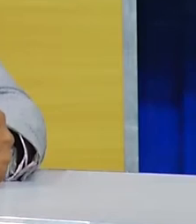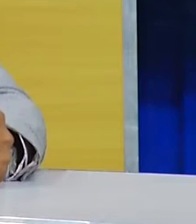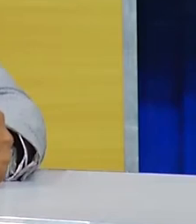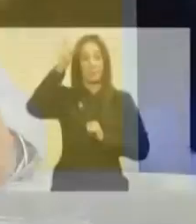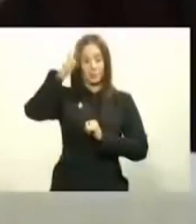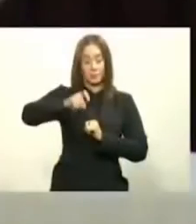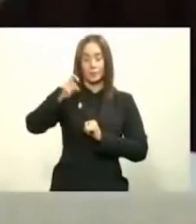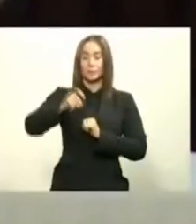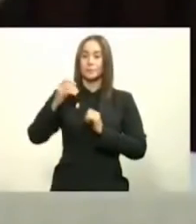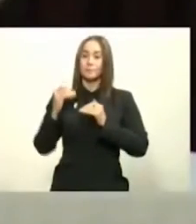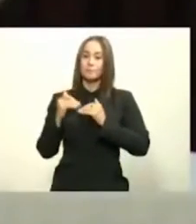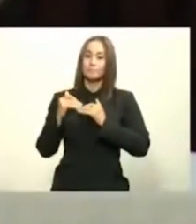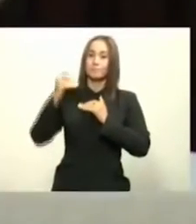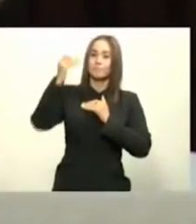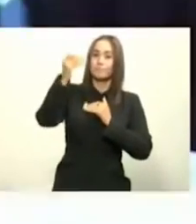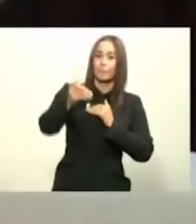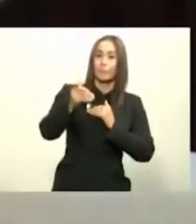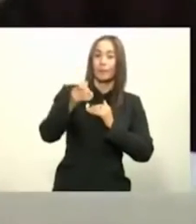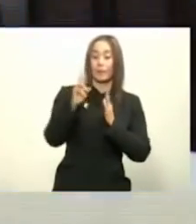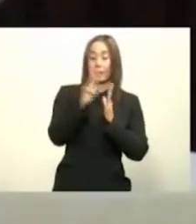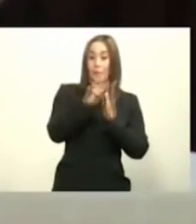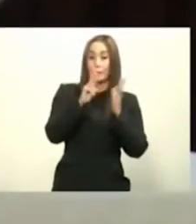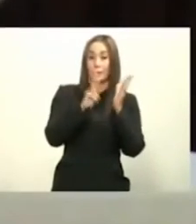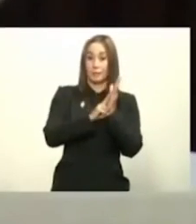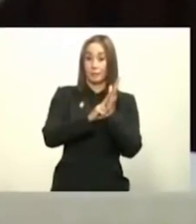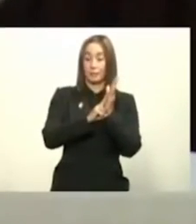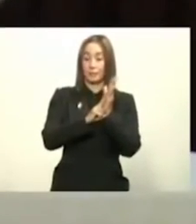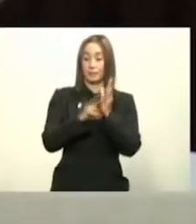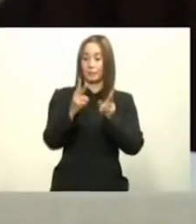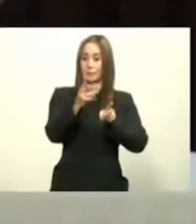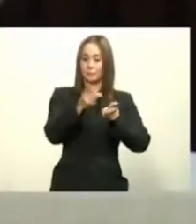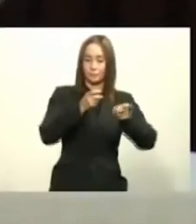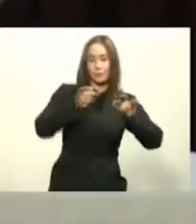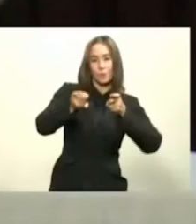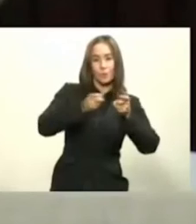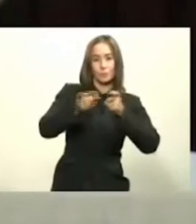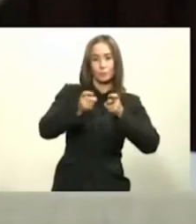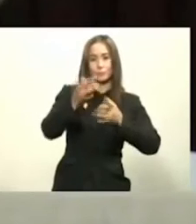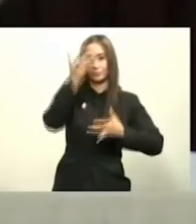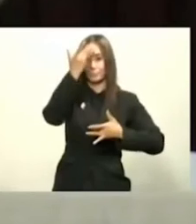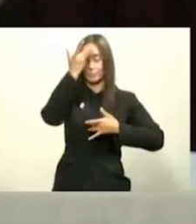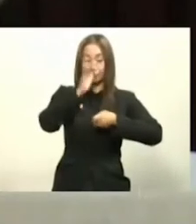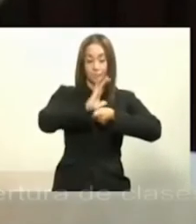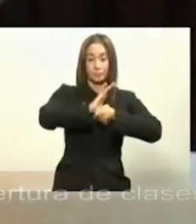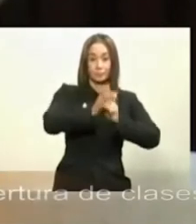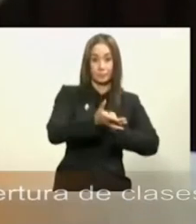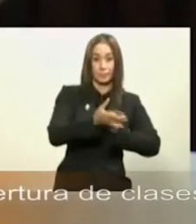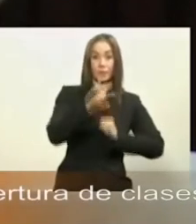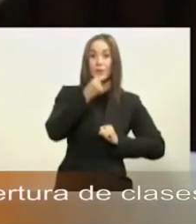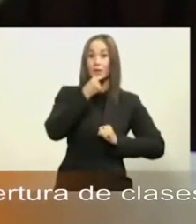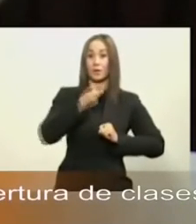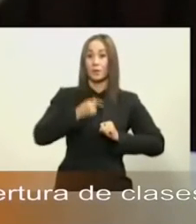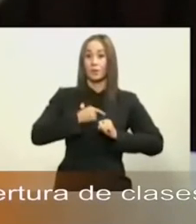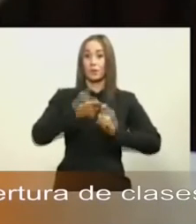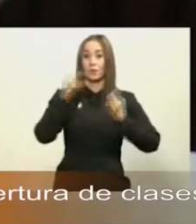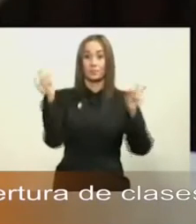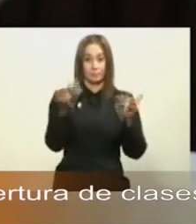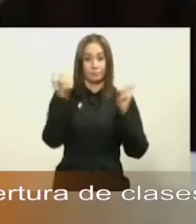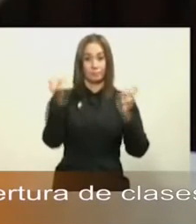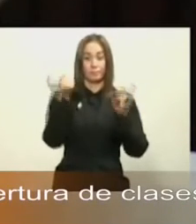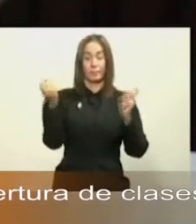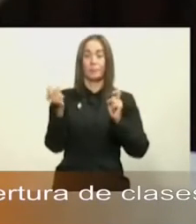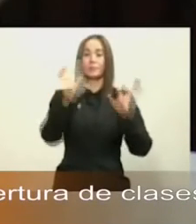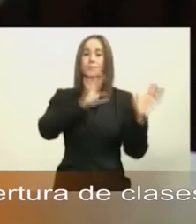los niveles. Óiganme esto. La vicepresidenta de la República y coordinadora del Gabinete de